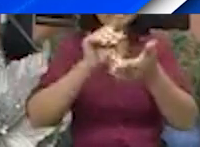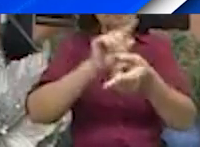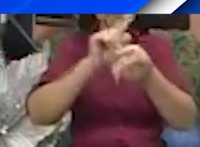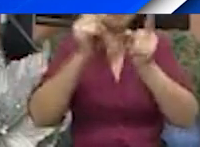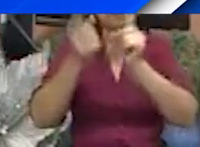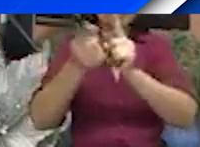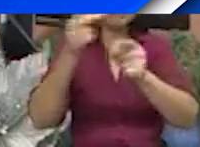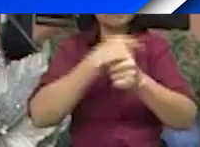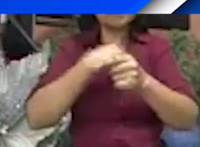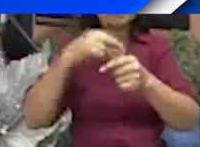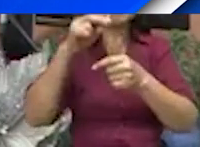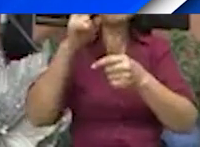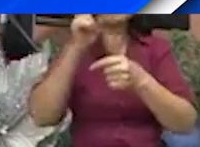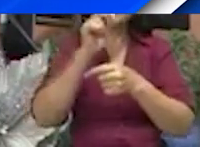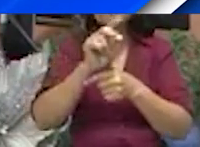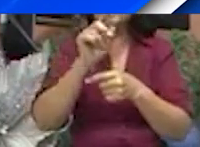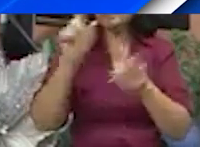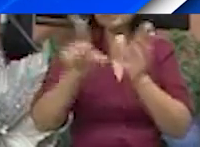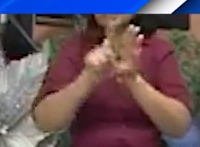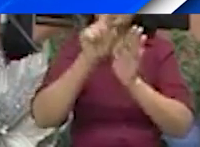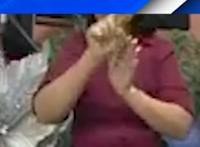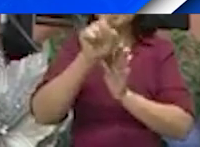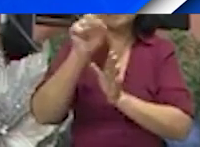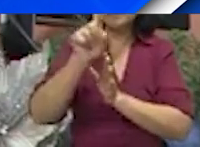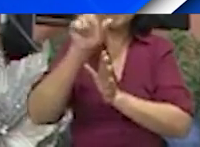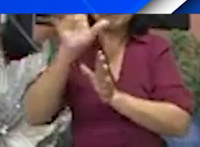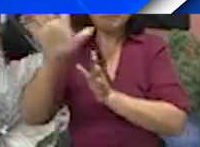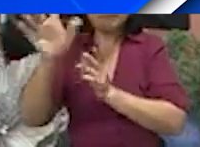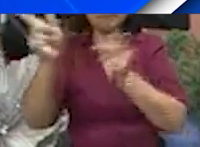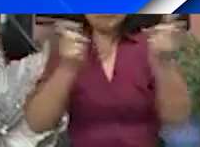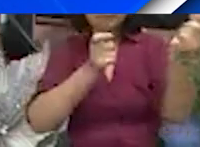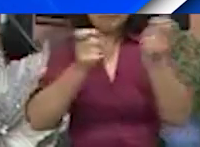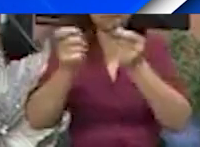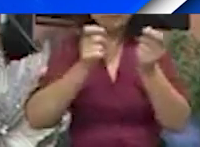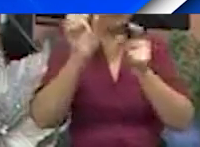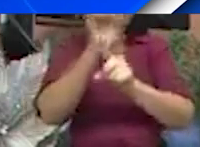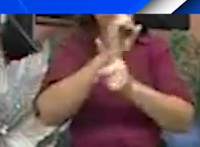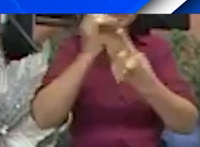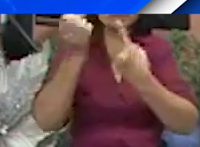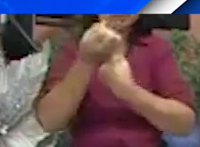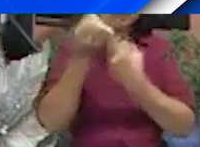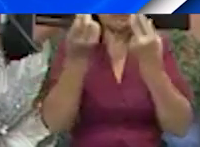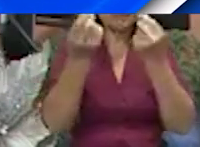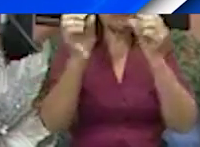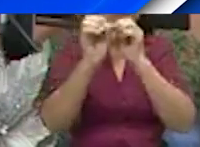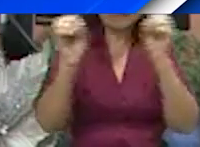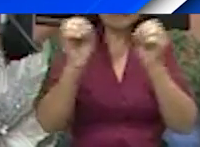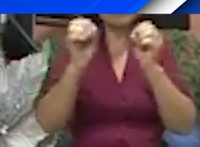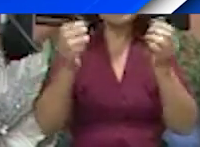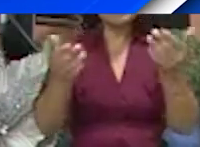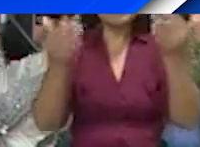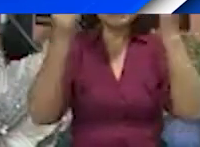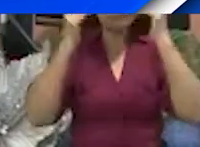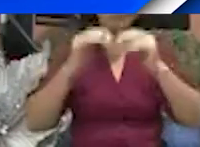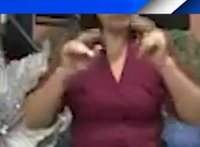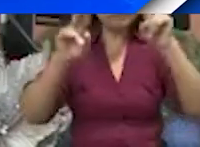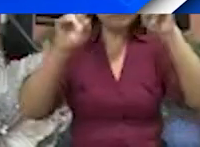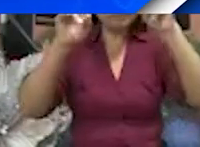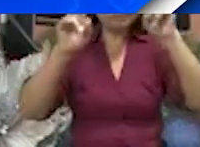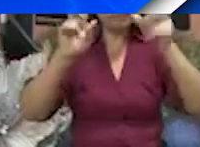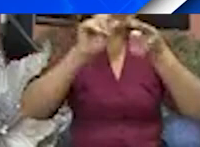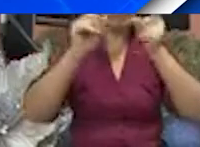reformas producidas por la ley número 1115, ley de regulación y control de organismos sin fines de lucro, en relación